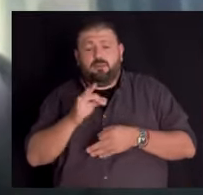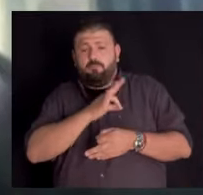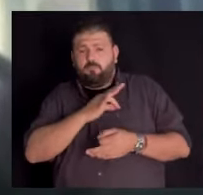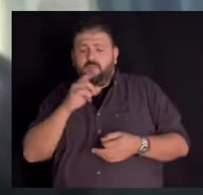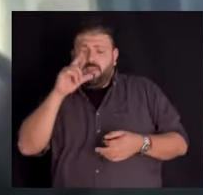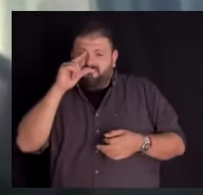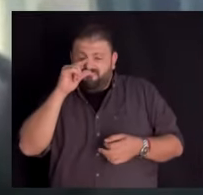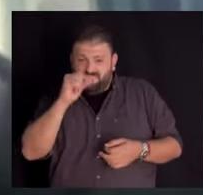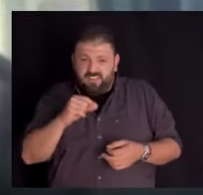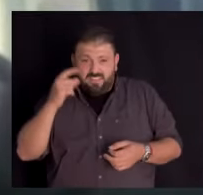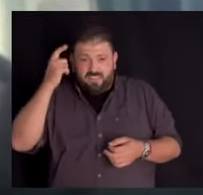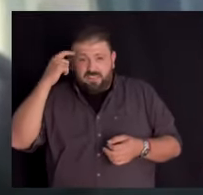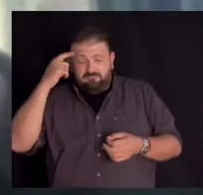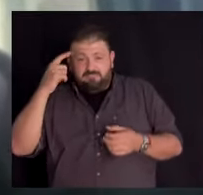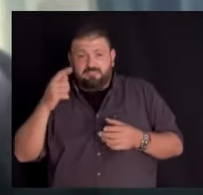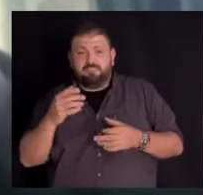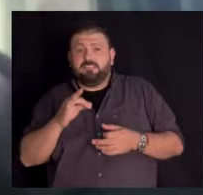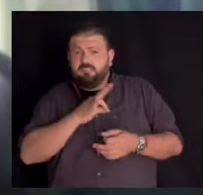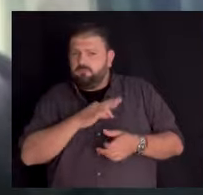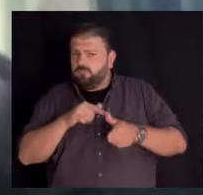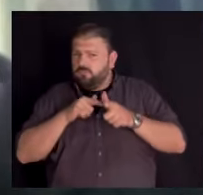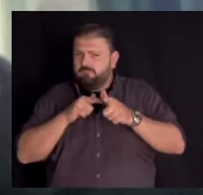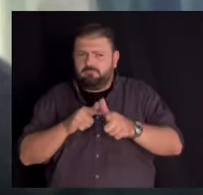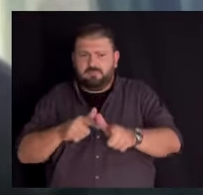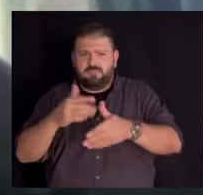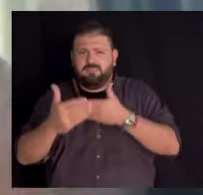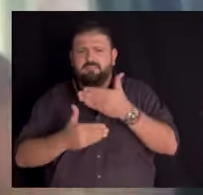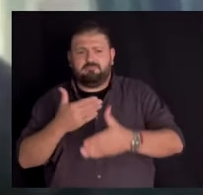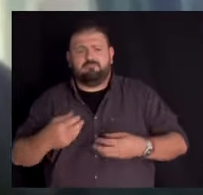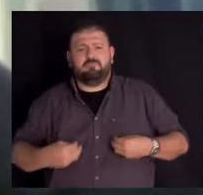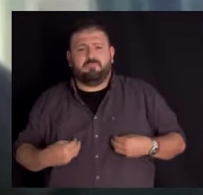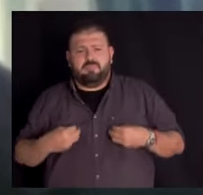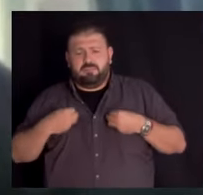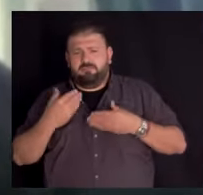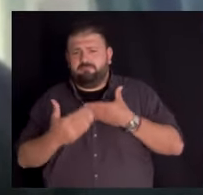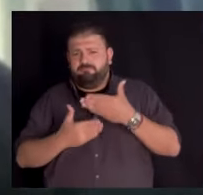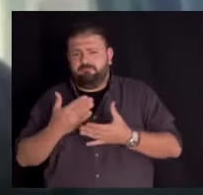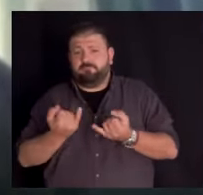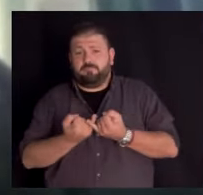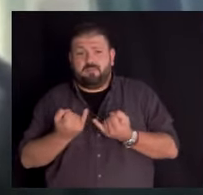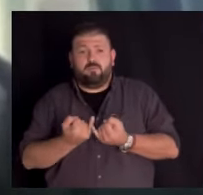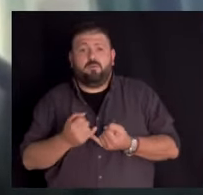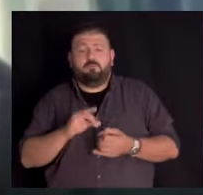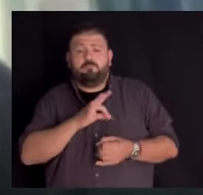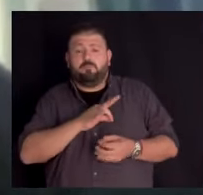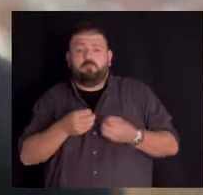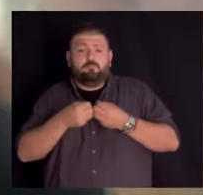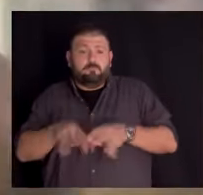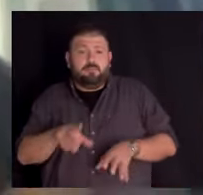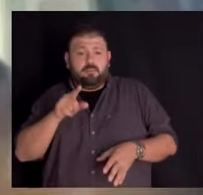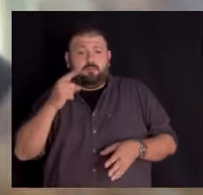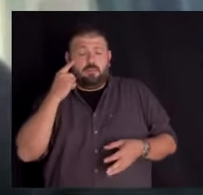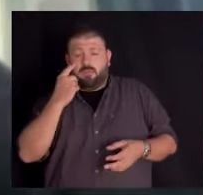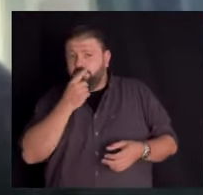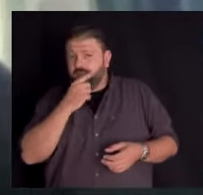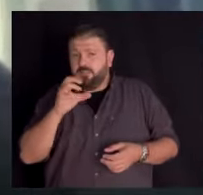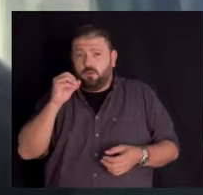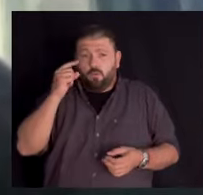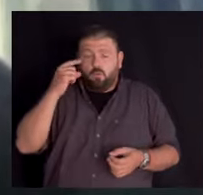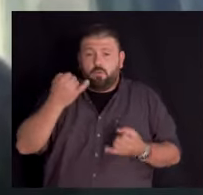cerebro y pues seguir viviendo, ¿no? O con secuelas. Podemos perder una vista, un ojo,